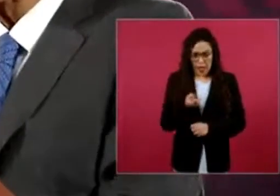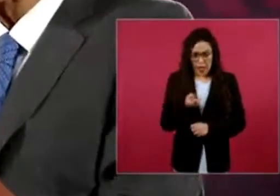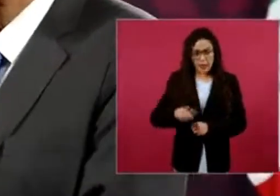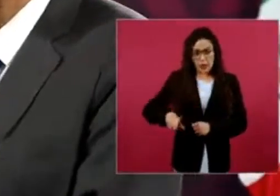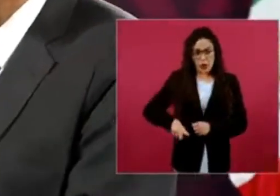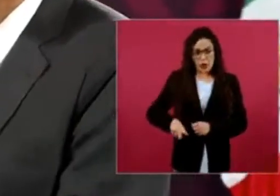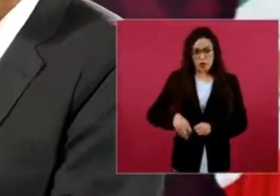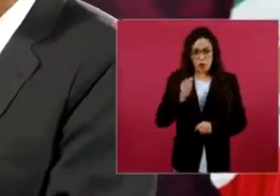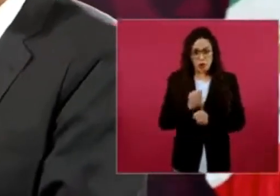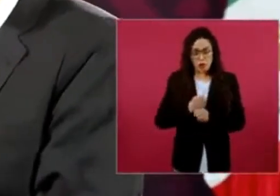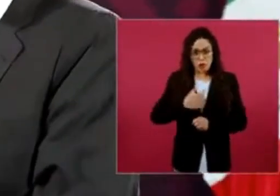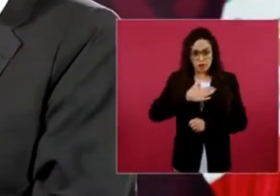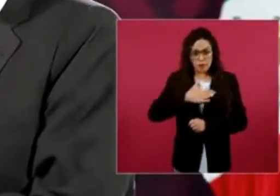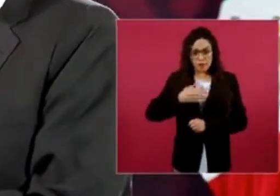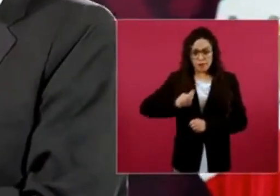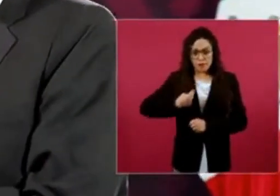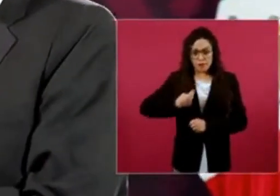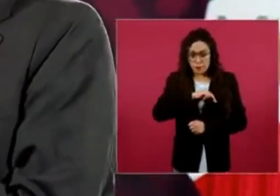desapariciones,